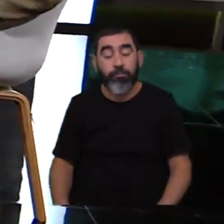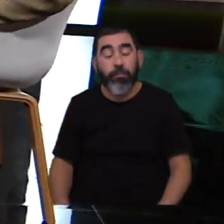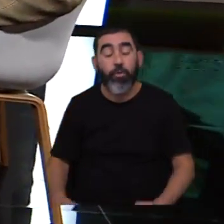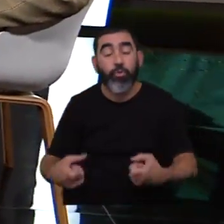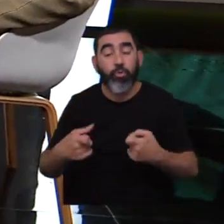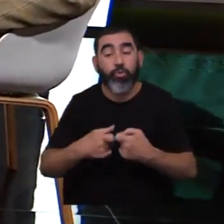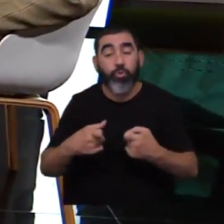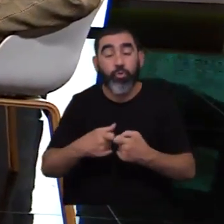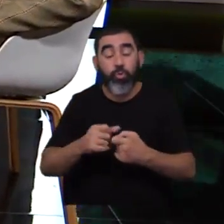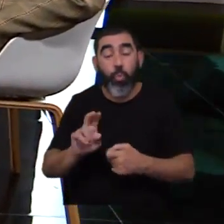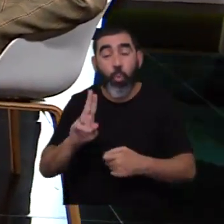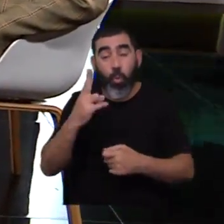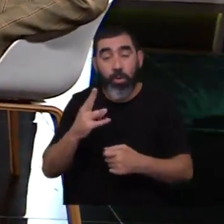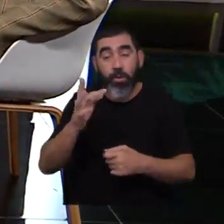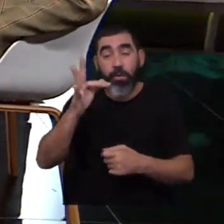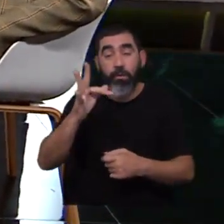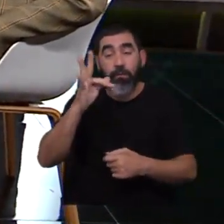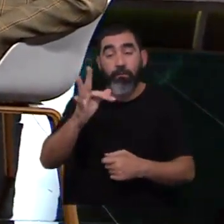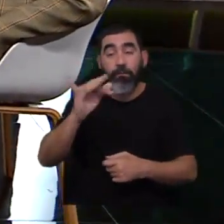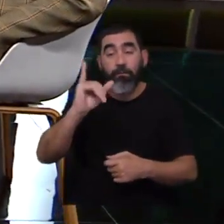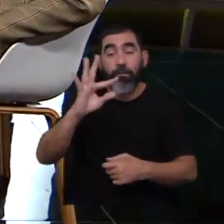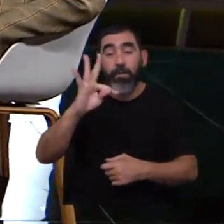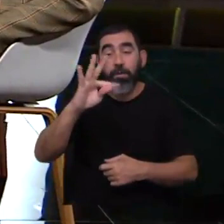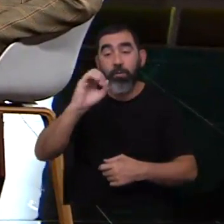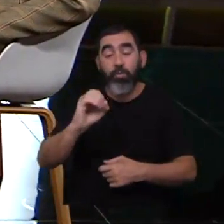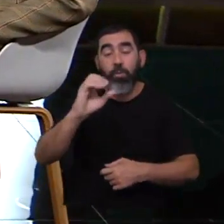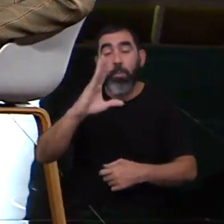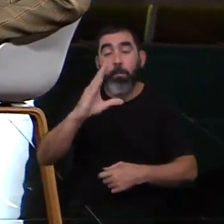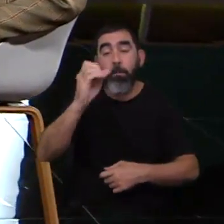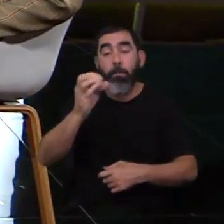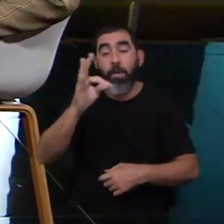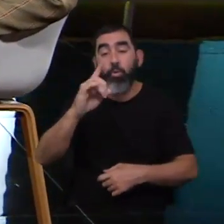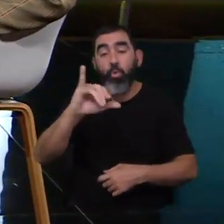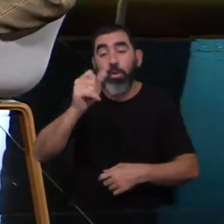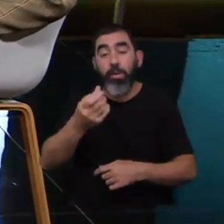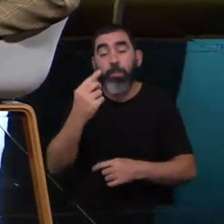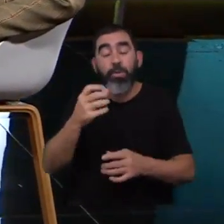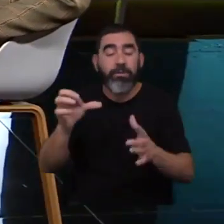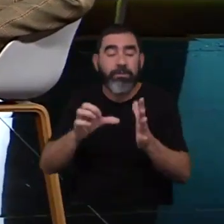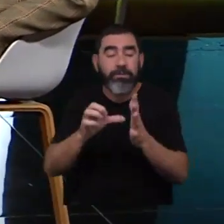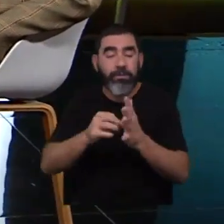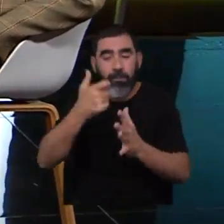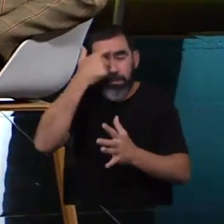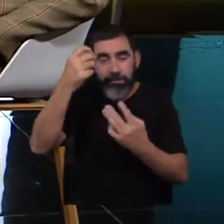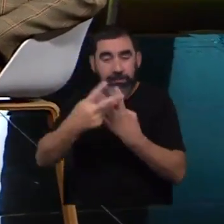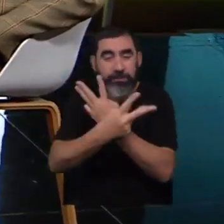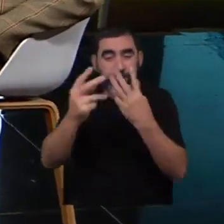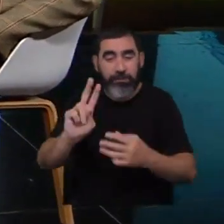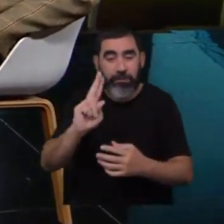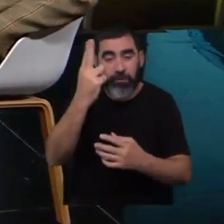Uruguaya de Fitopatología, pero en ese macro mayor, integrante del sistema científico de nuestro país.